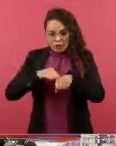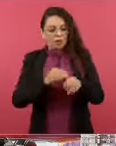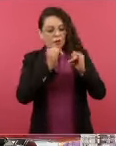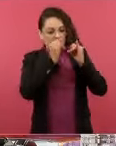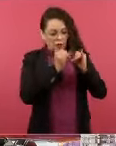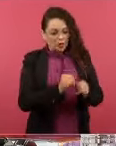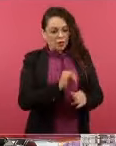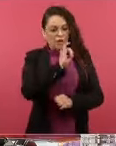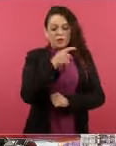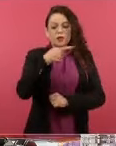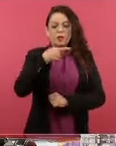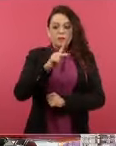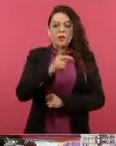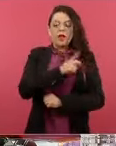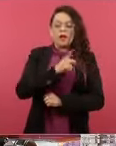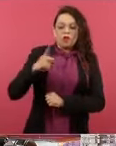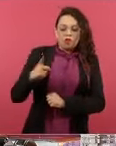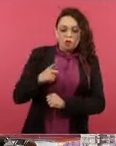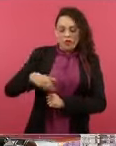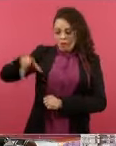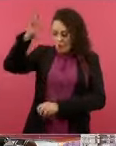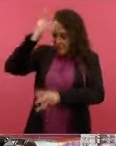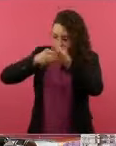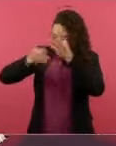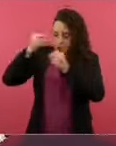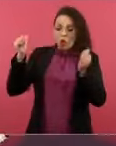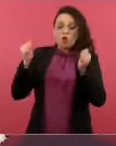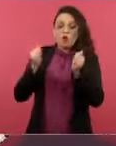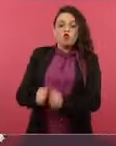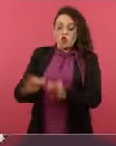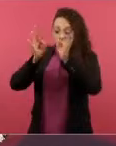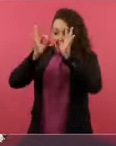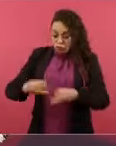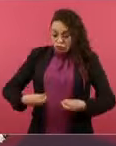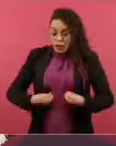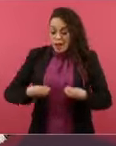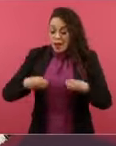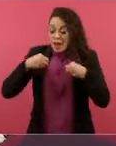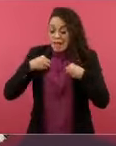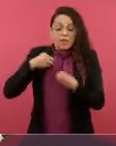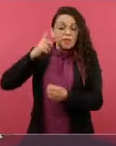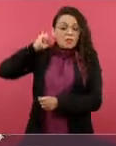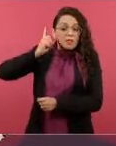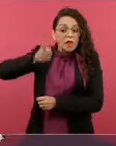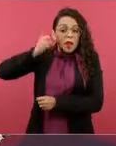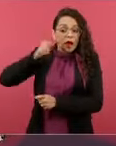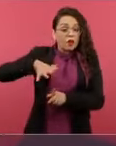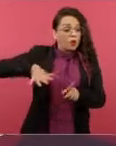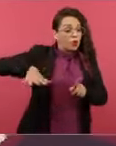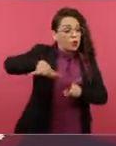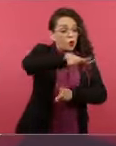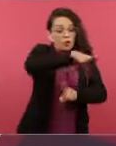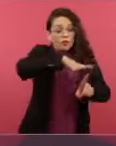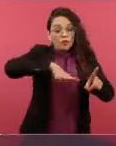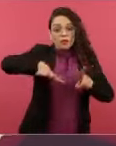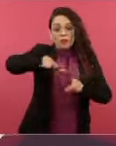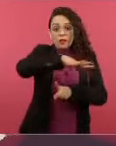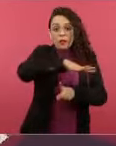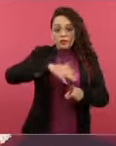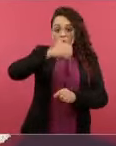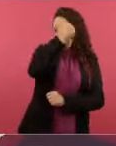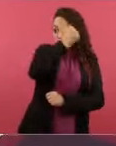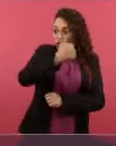construyamos el conocimiento desde un punto de vista de la realidad. Partamos de nuestro contexto individual y de nuestro contexto social en